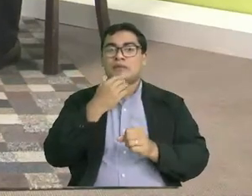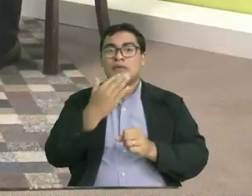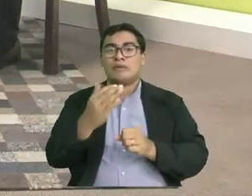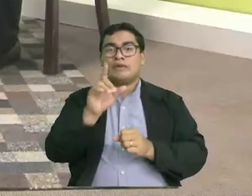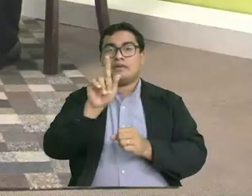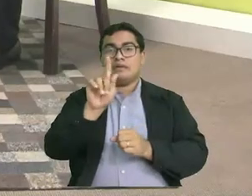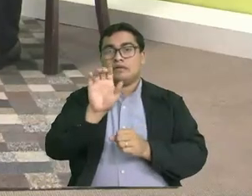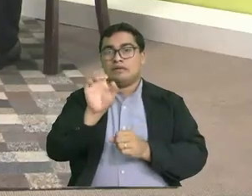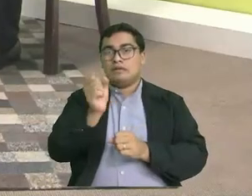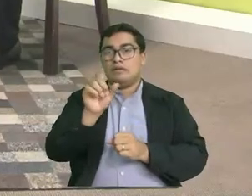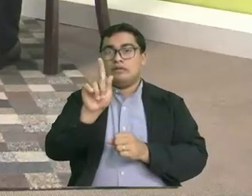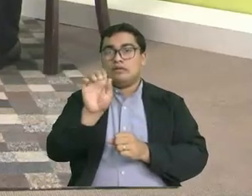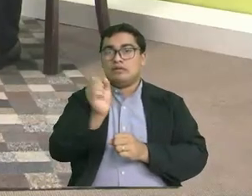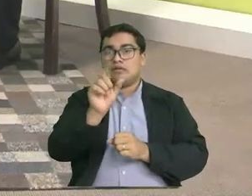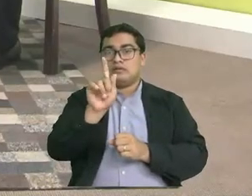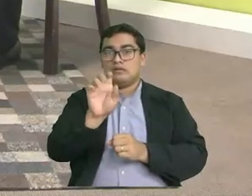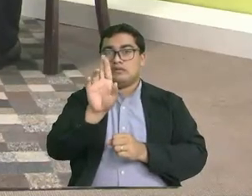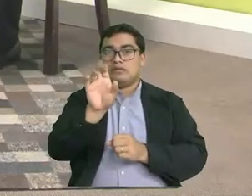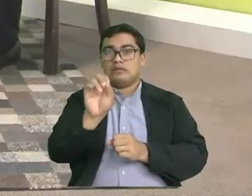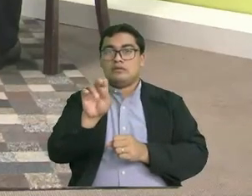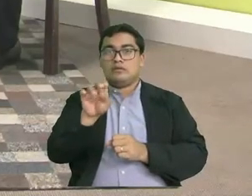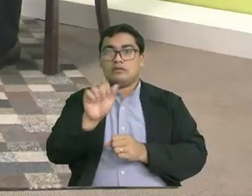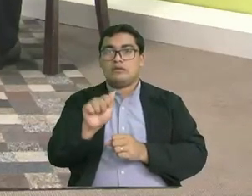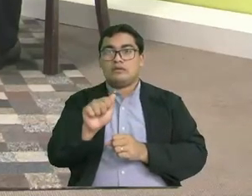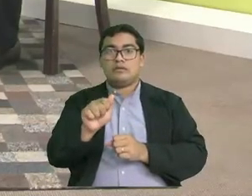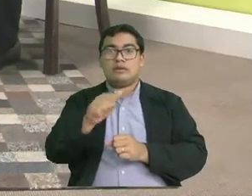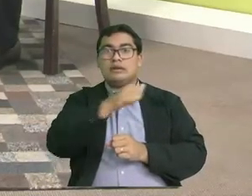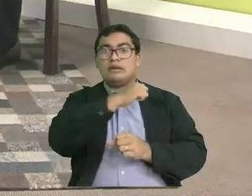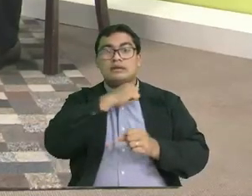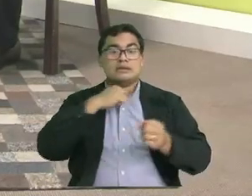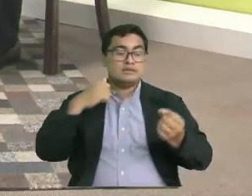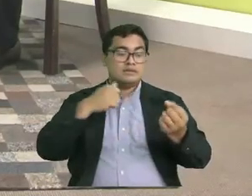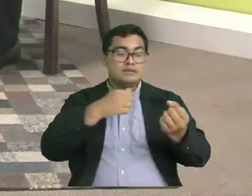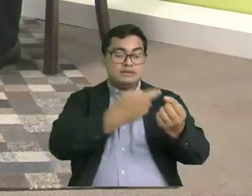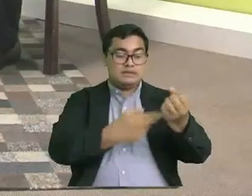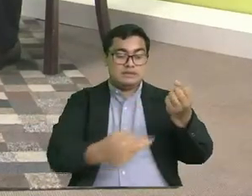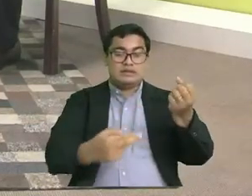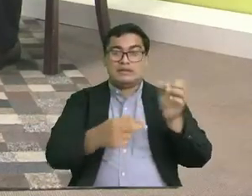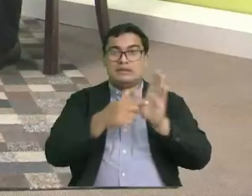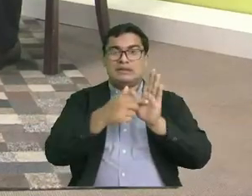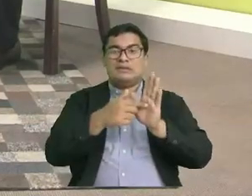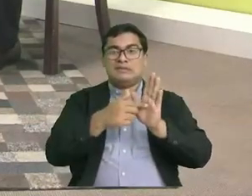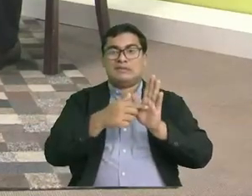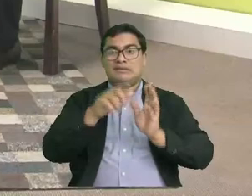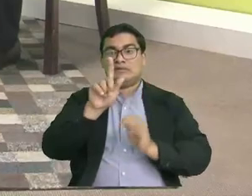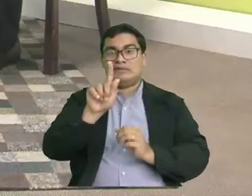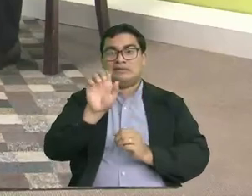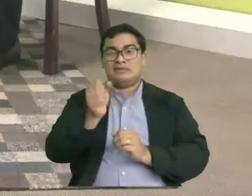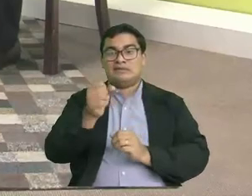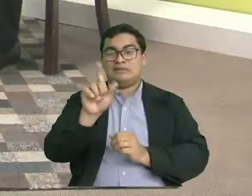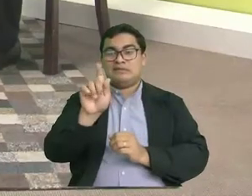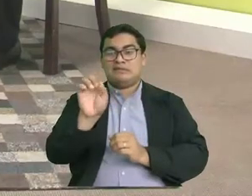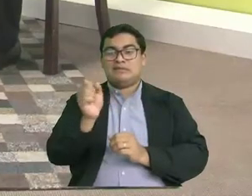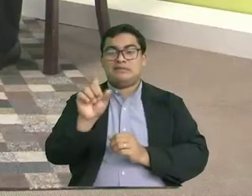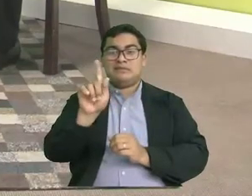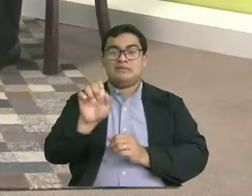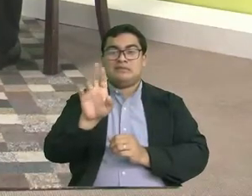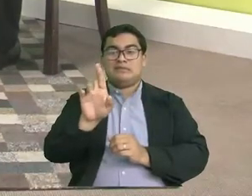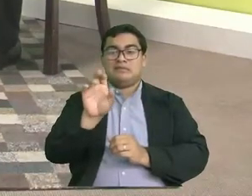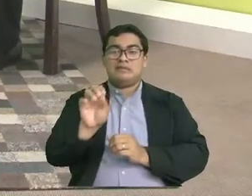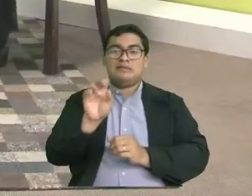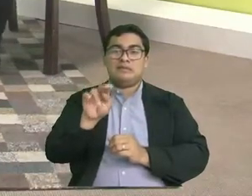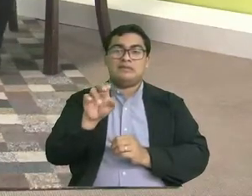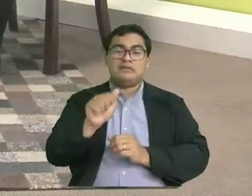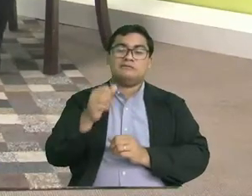testosterona, ella, si le haces un examen en testosterona, digo ella porque generalmente la conducta que los padres ya